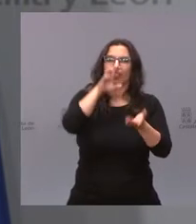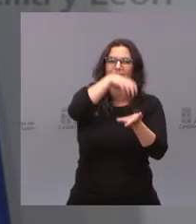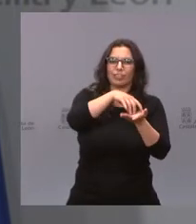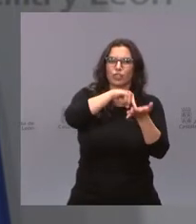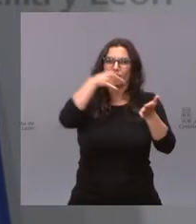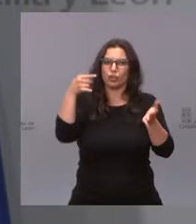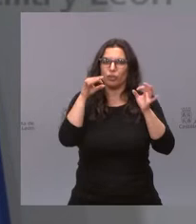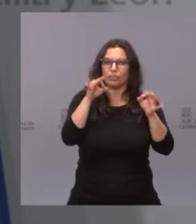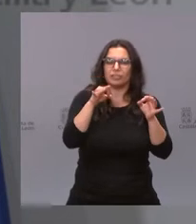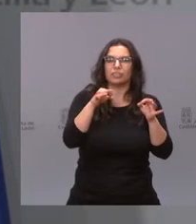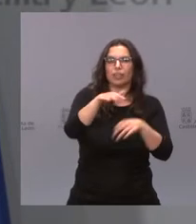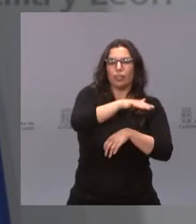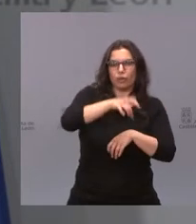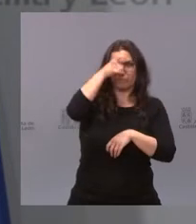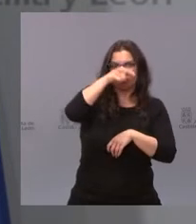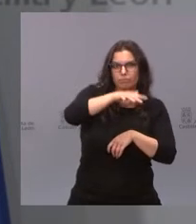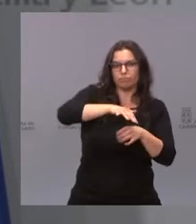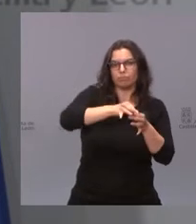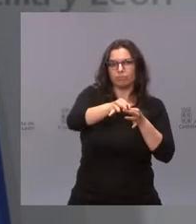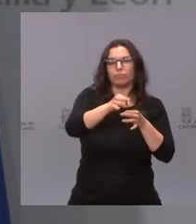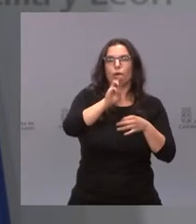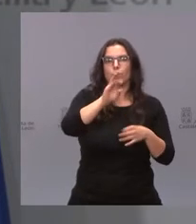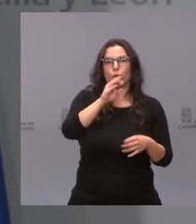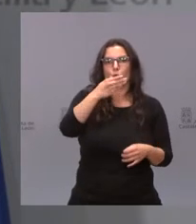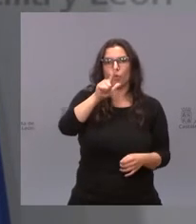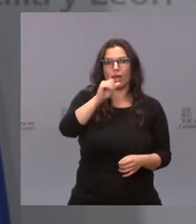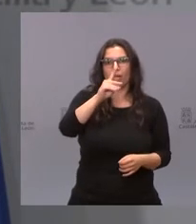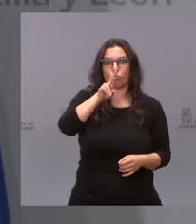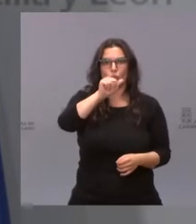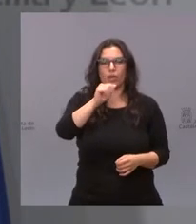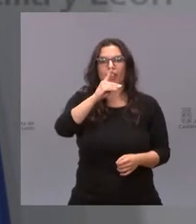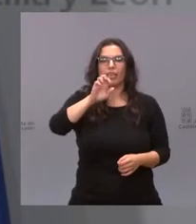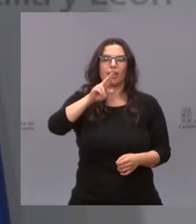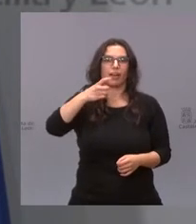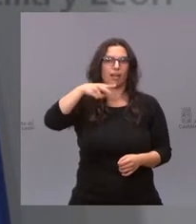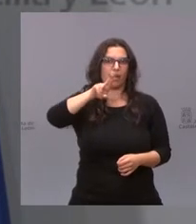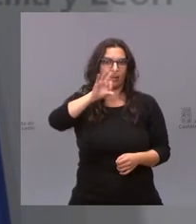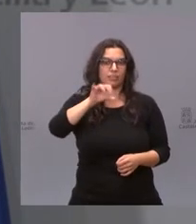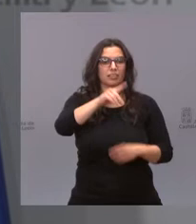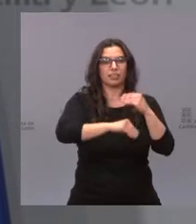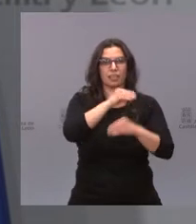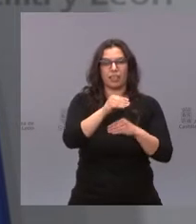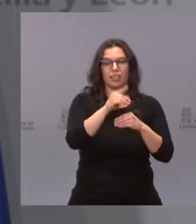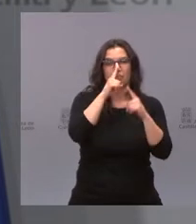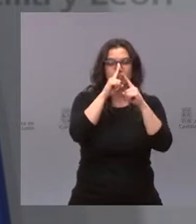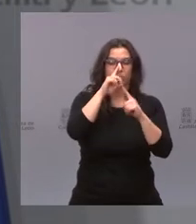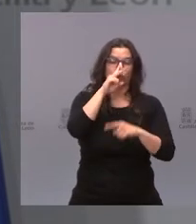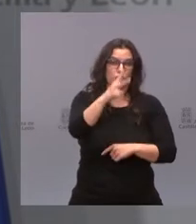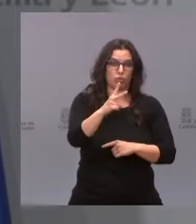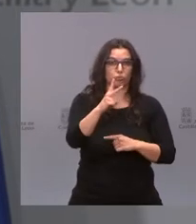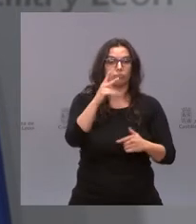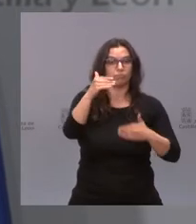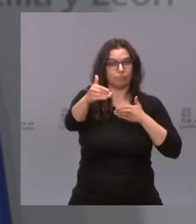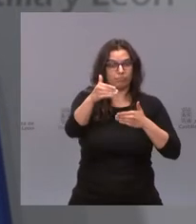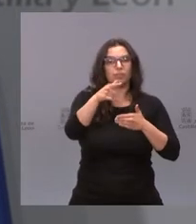de la Castaña en la localidad de Pobladura de Regueras, una actuación que se va a realizar en dos anualidades con un importe